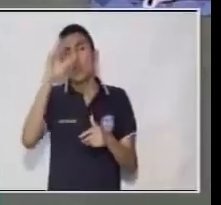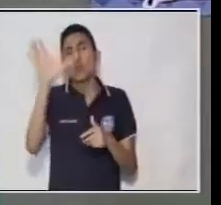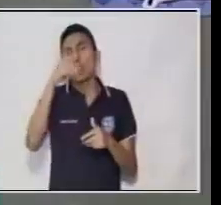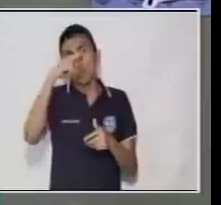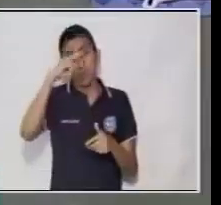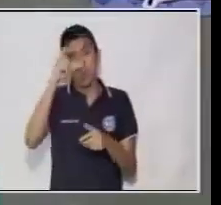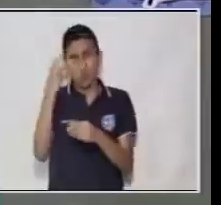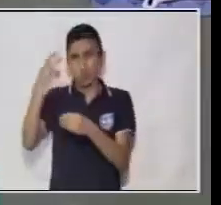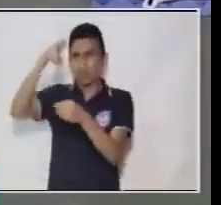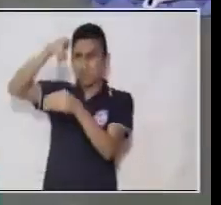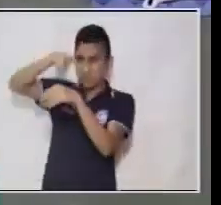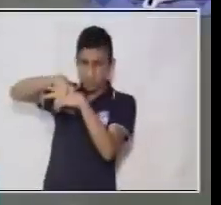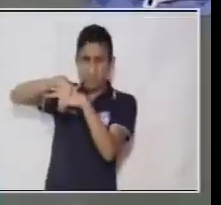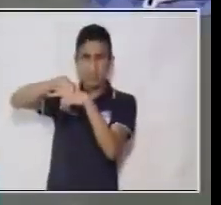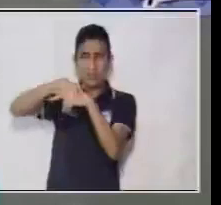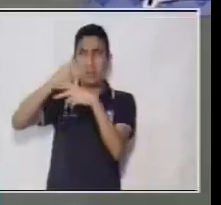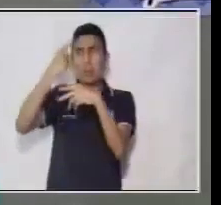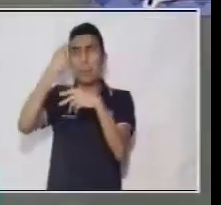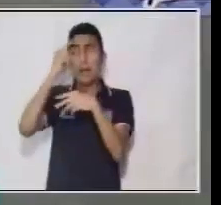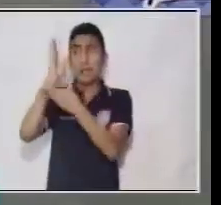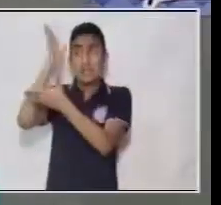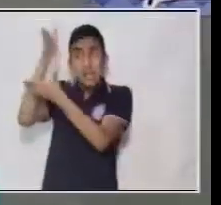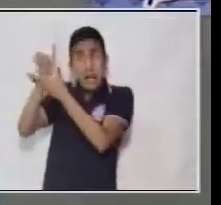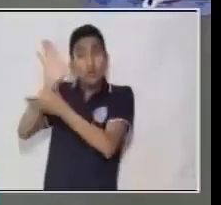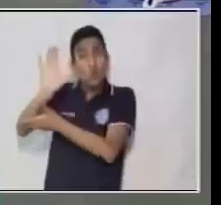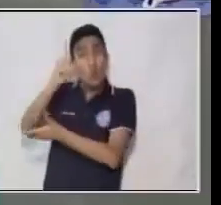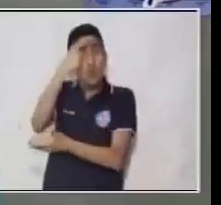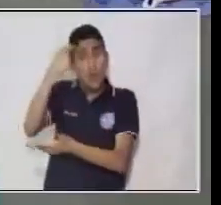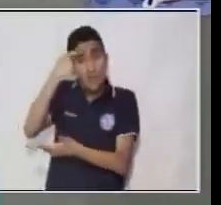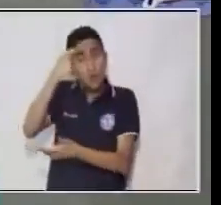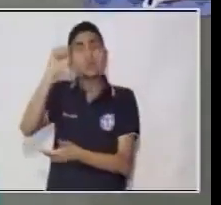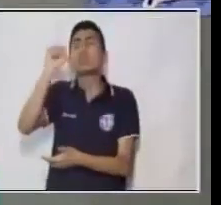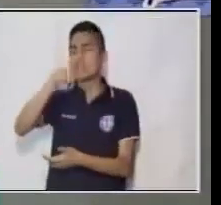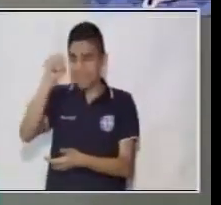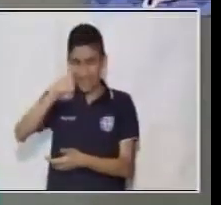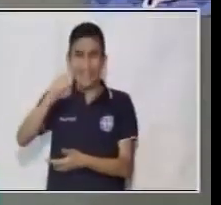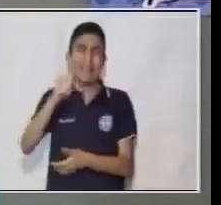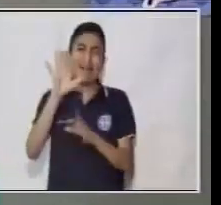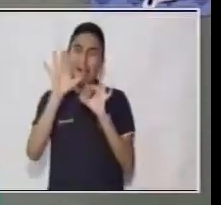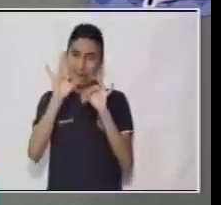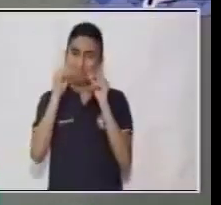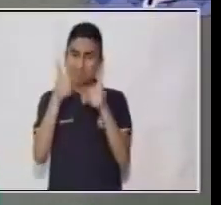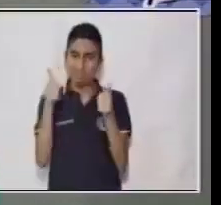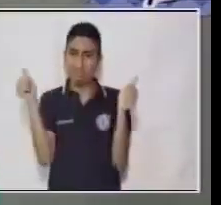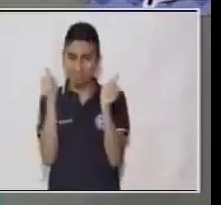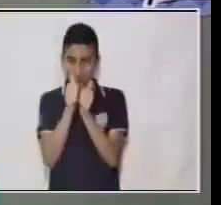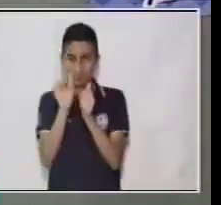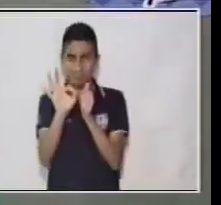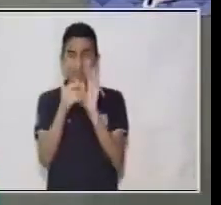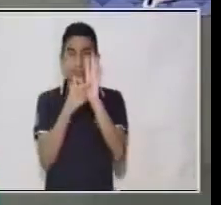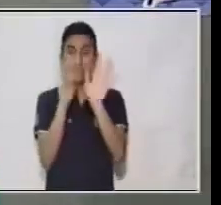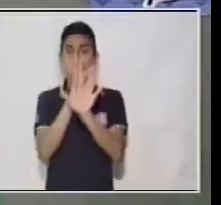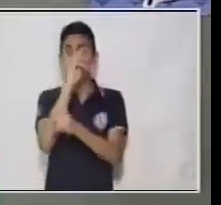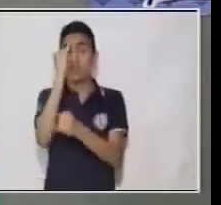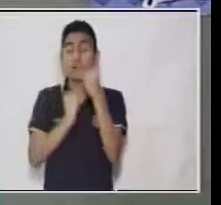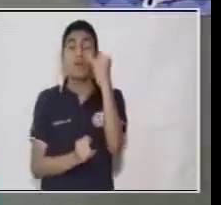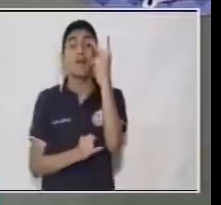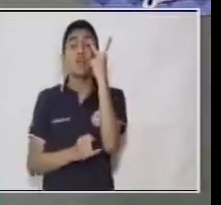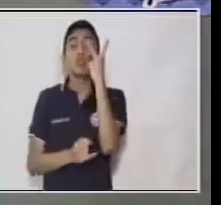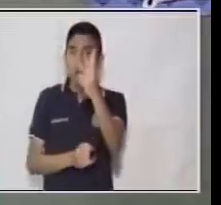llegar a su trabajo. Esta sí es lógica. Muy bien, nos faltan